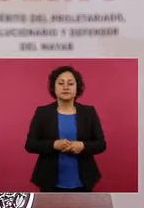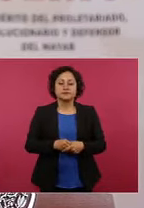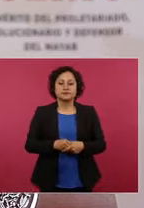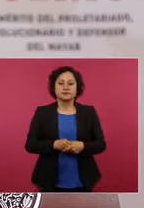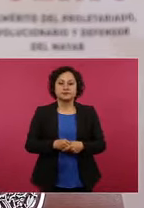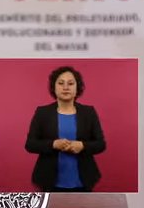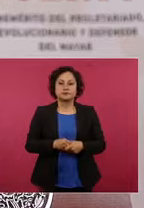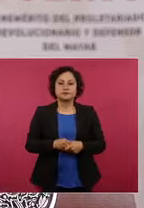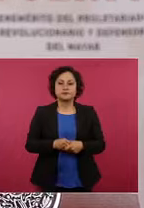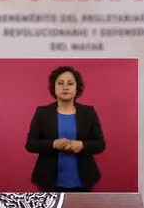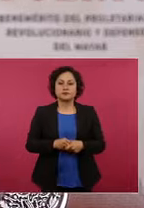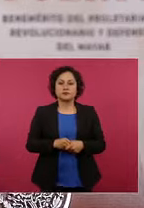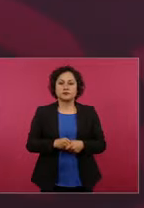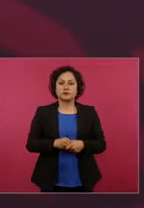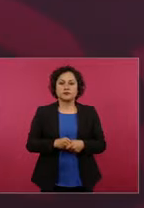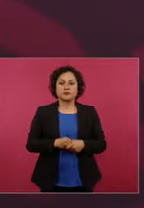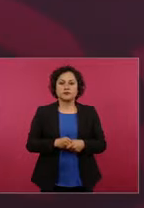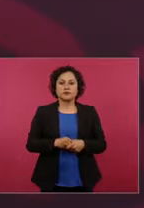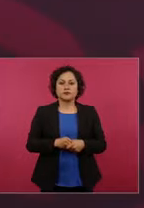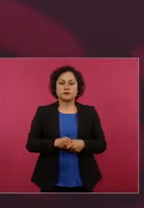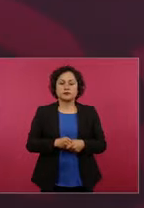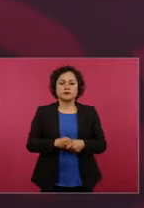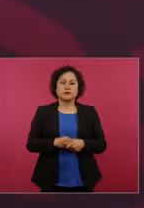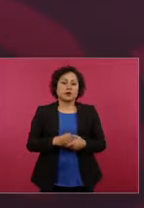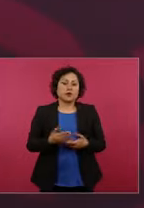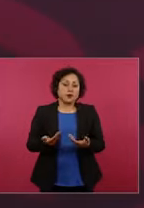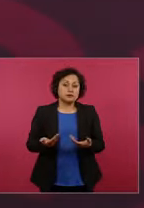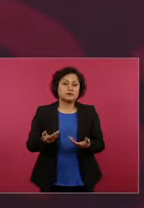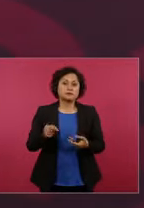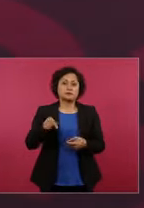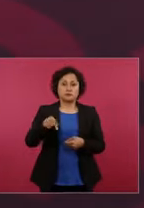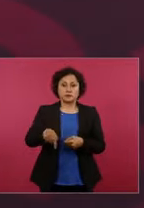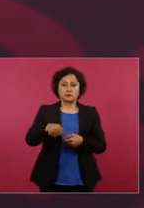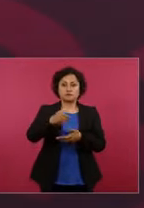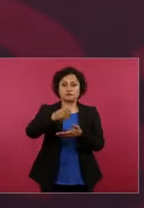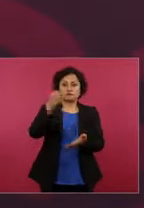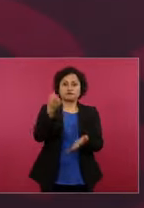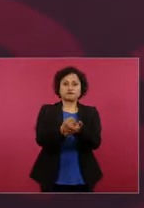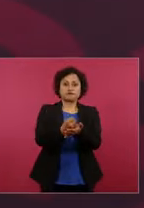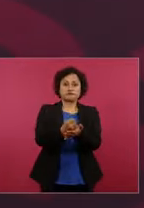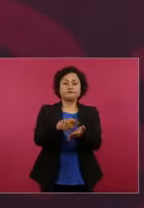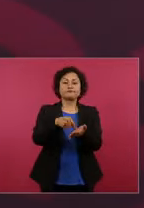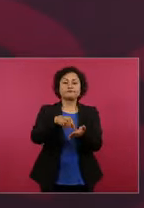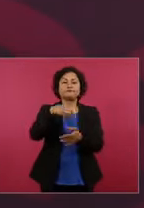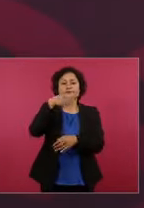que no se puede utilizar maíz amarillo